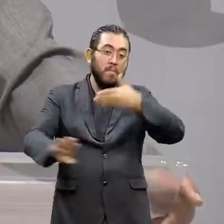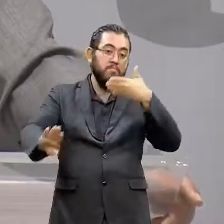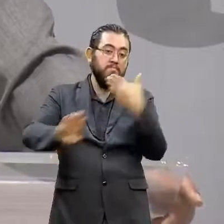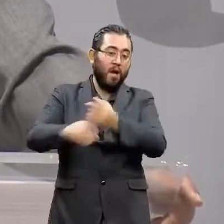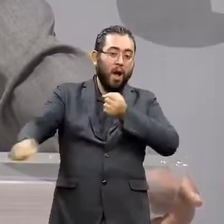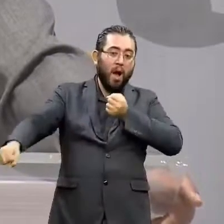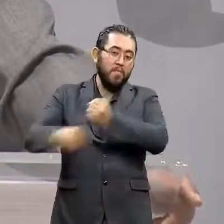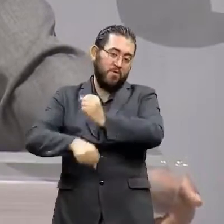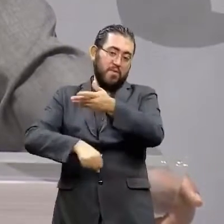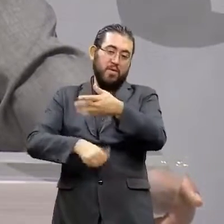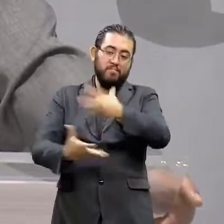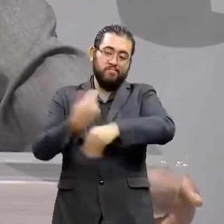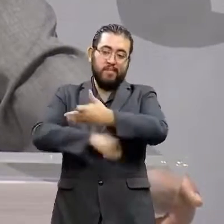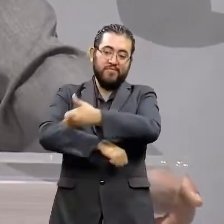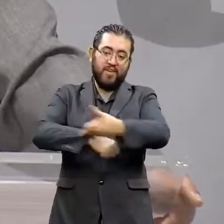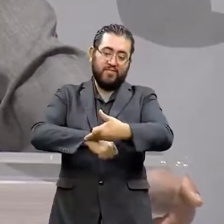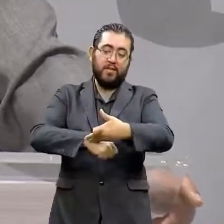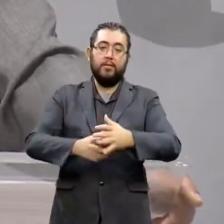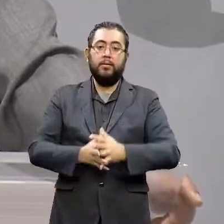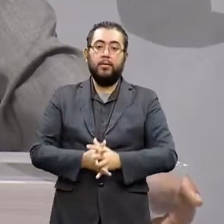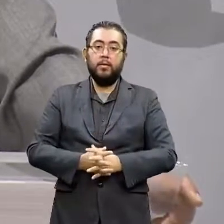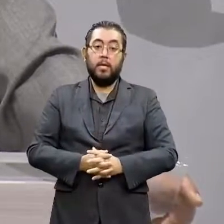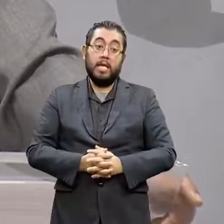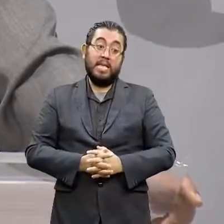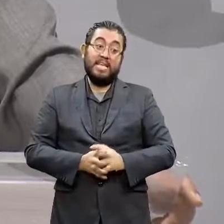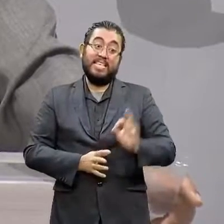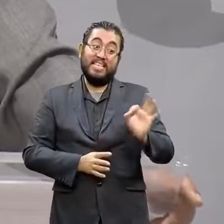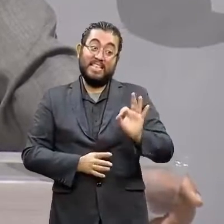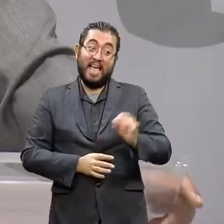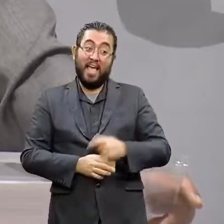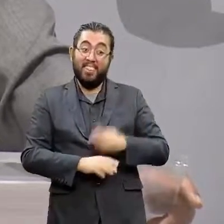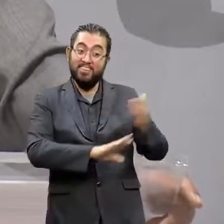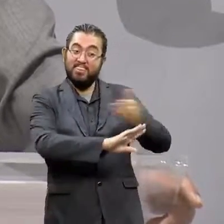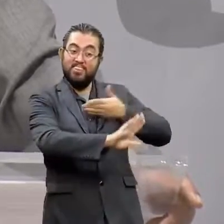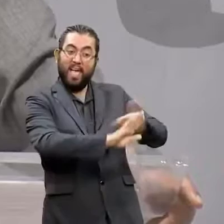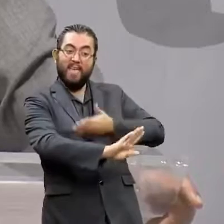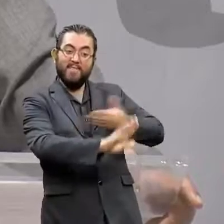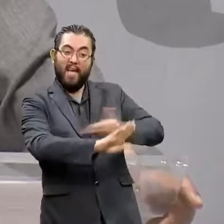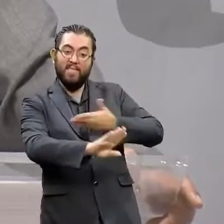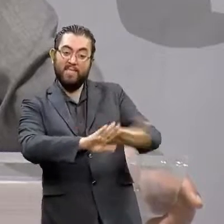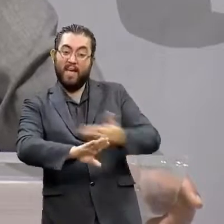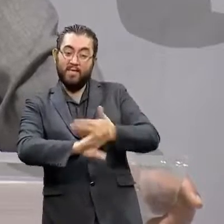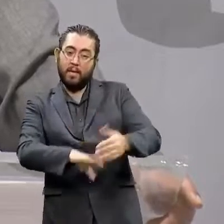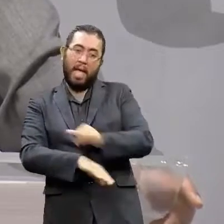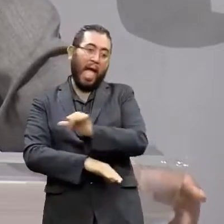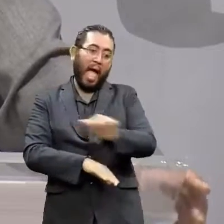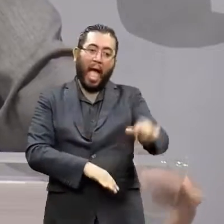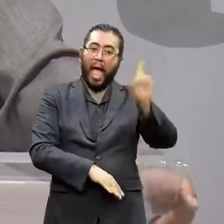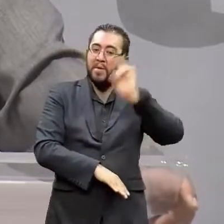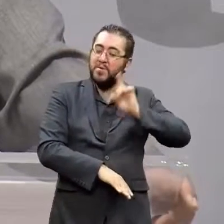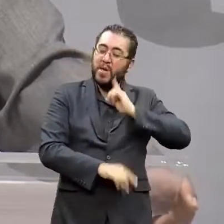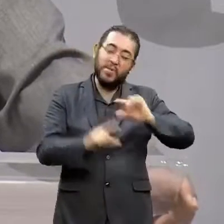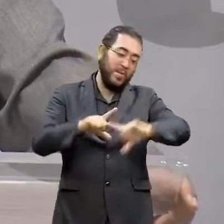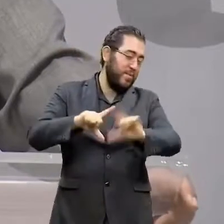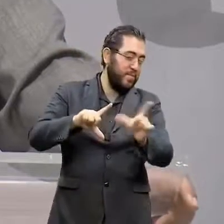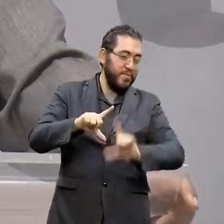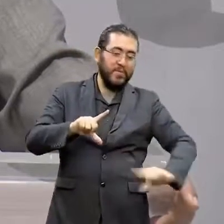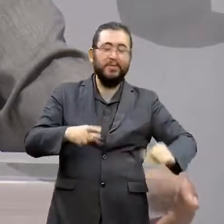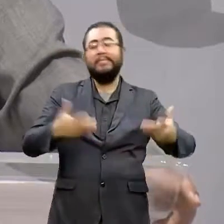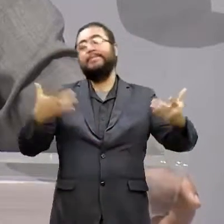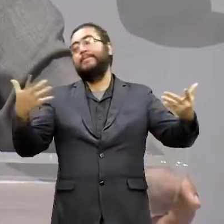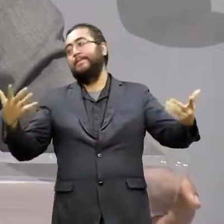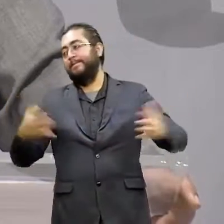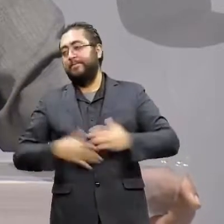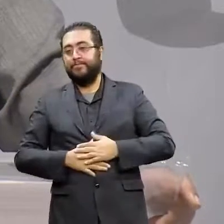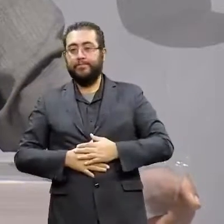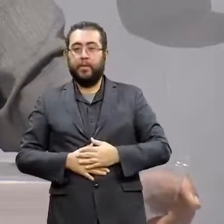Familiar o la violencia que se ejerce contra las mujeres en todo nuestro país y por eso queremos que debemos